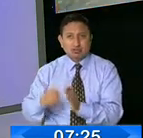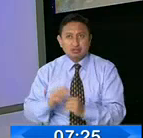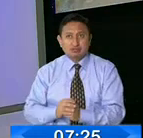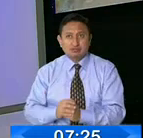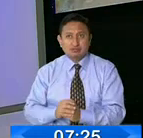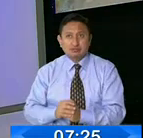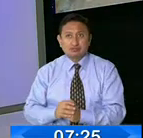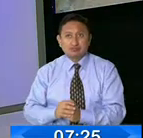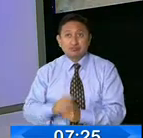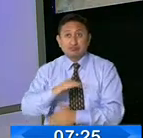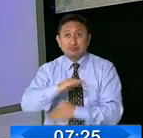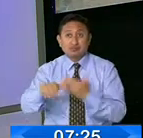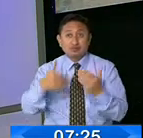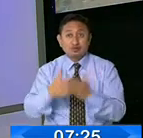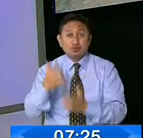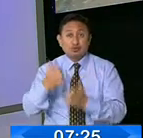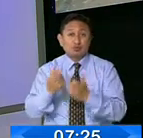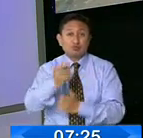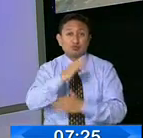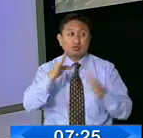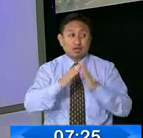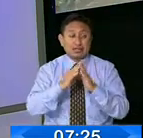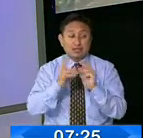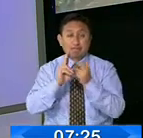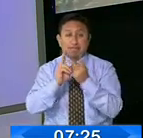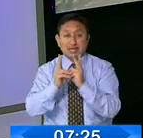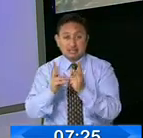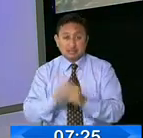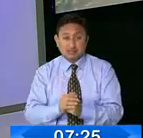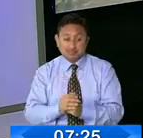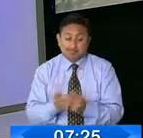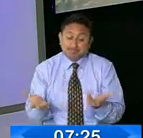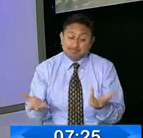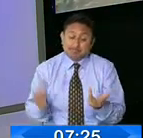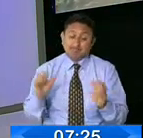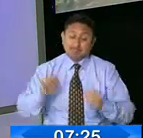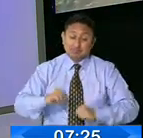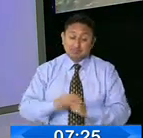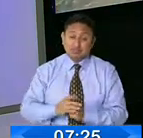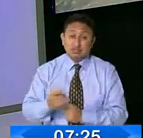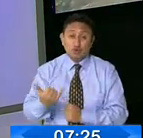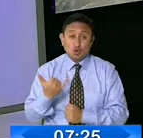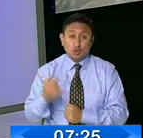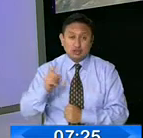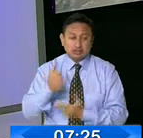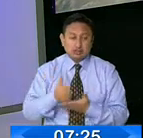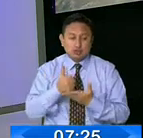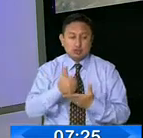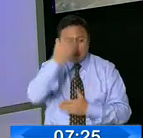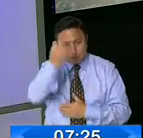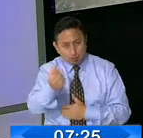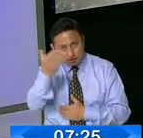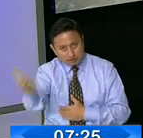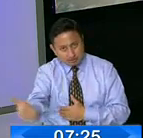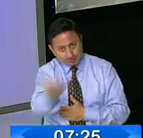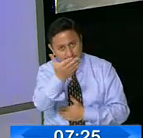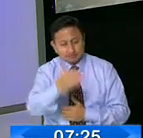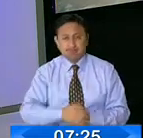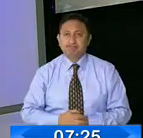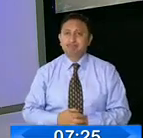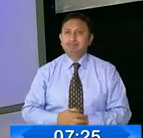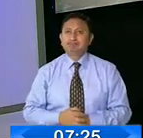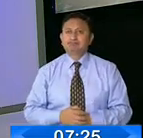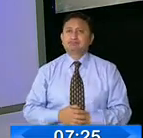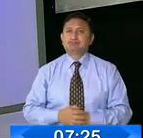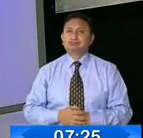qué ha pasado con todo esto, las viviendas, los vecinos y, claro, el socorro que deben tener en este momento. Sofía, buen día. Adelante.